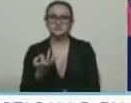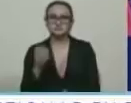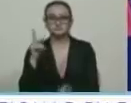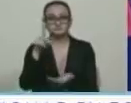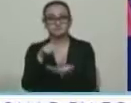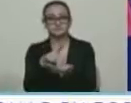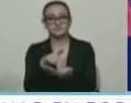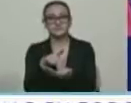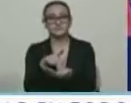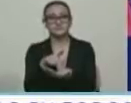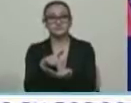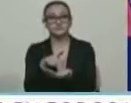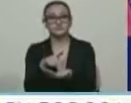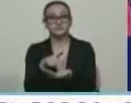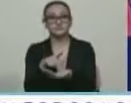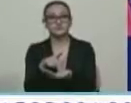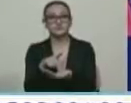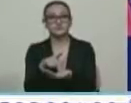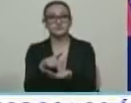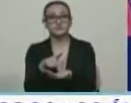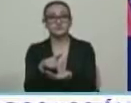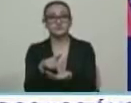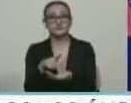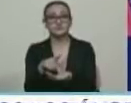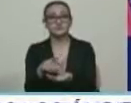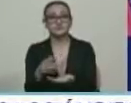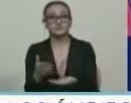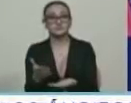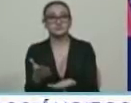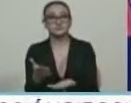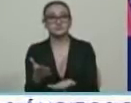presencia en un día donde hay